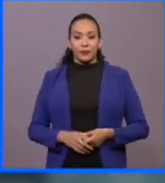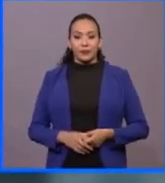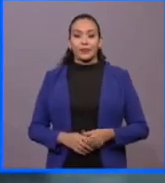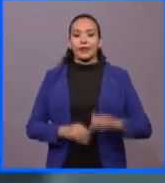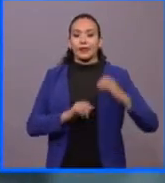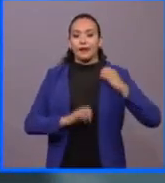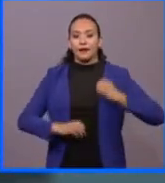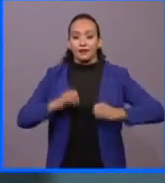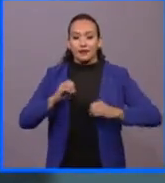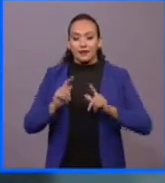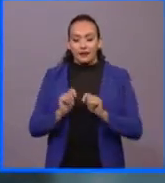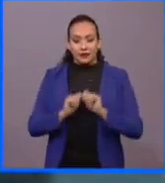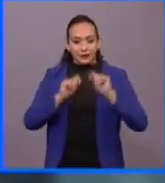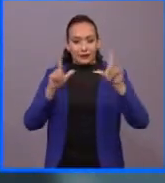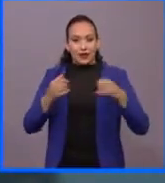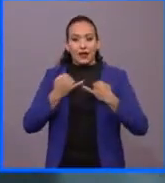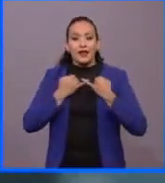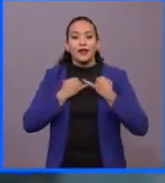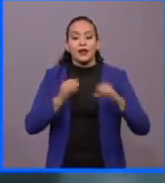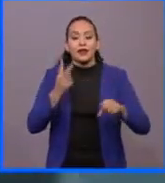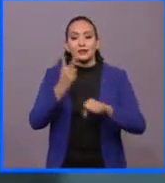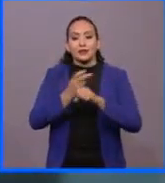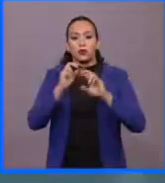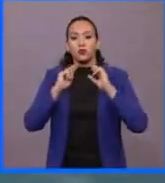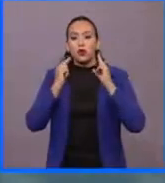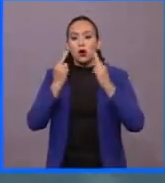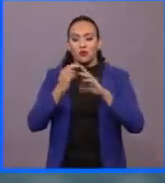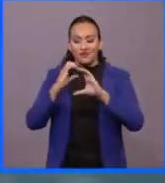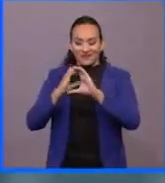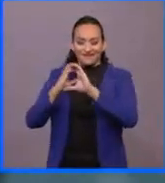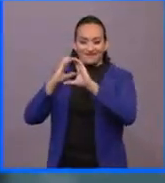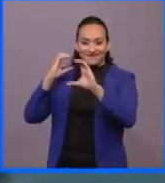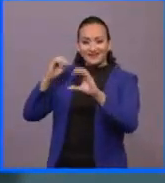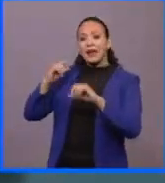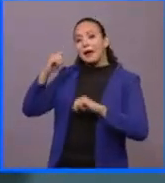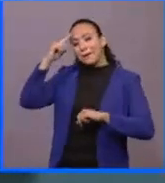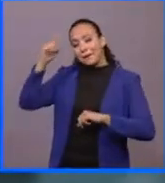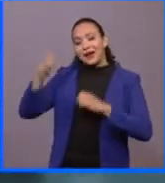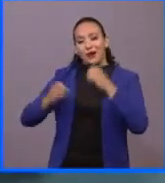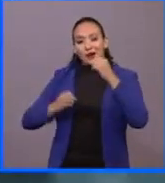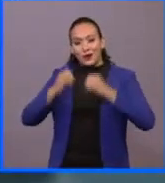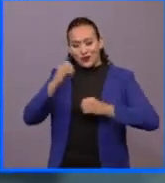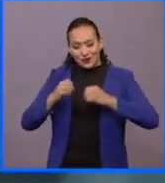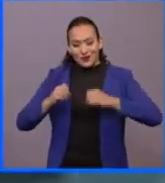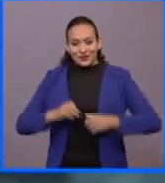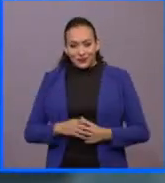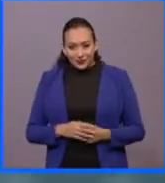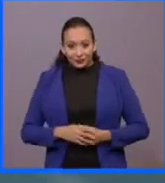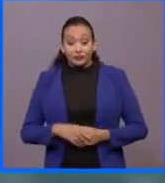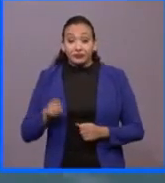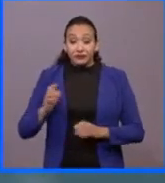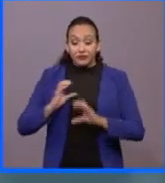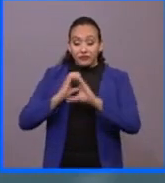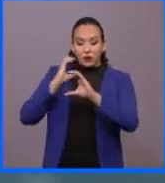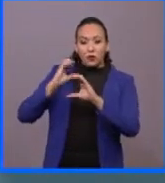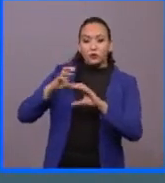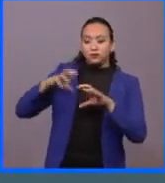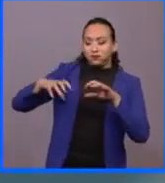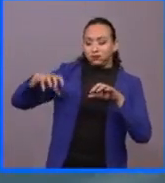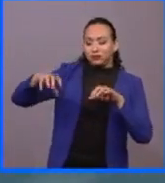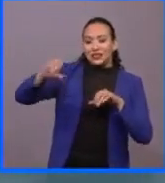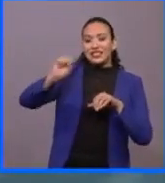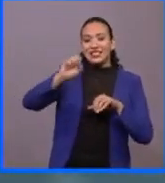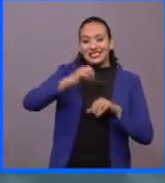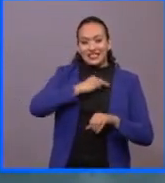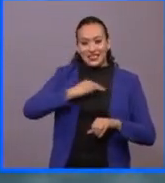El Poder Judicial de Tlaxcala inauguró la segunda unidad móvil del Centro Estatal de Justicia Alternativa, que recorrerá los 60